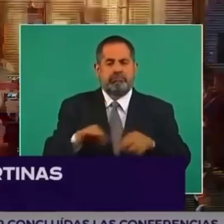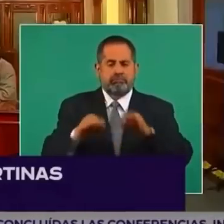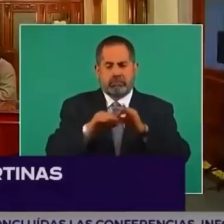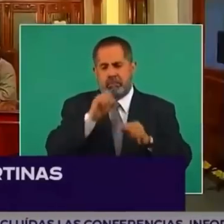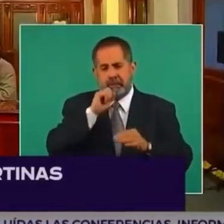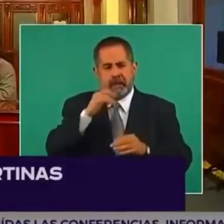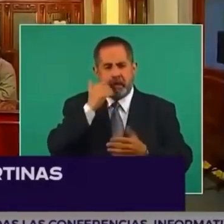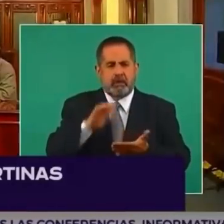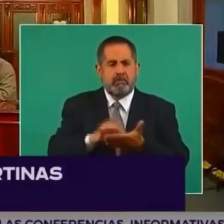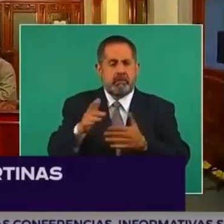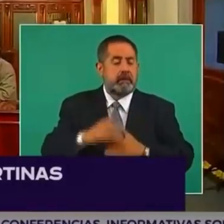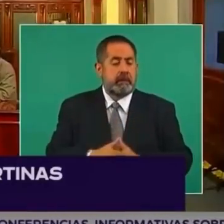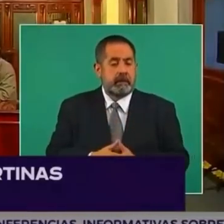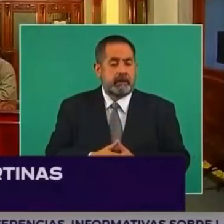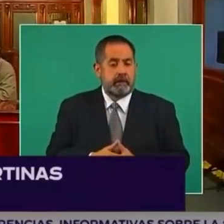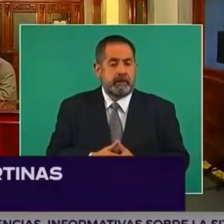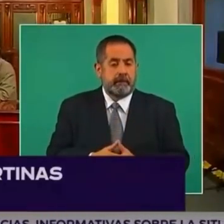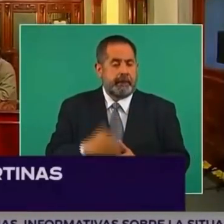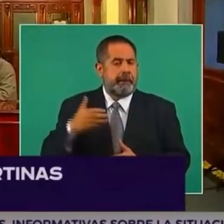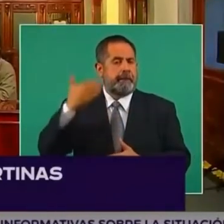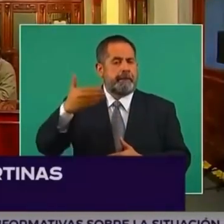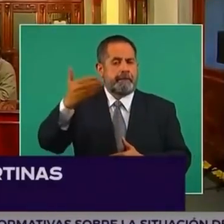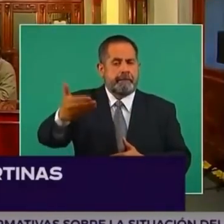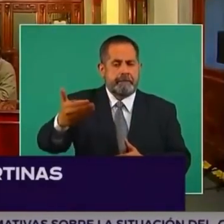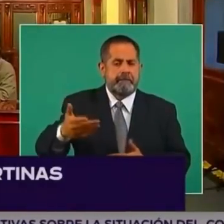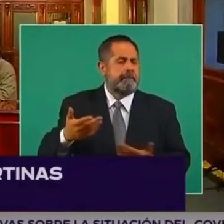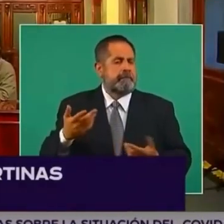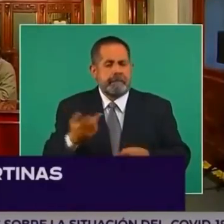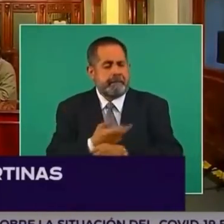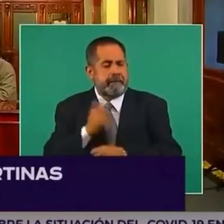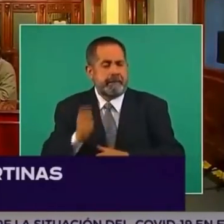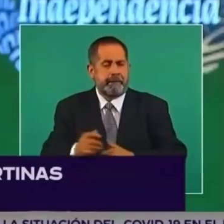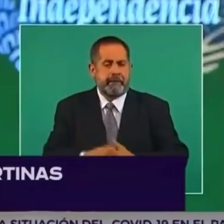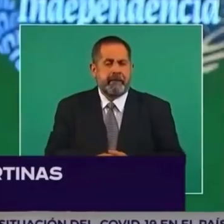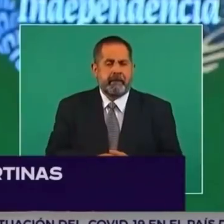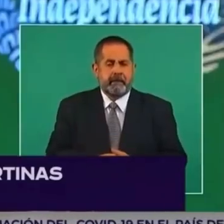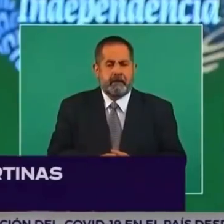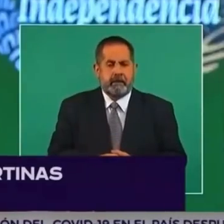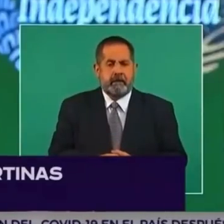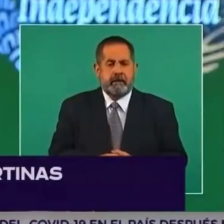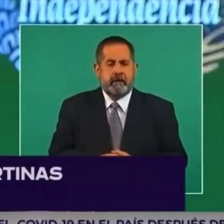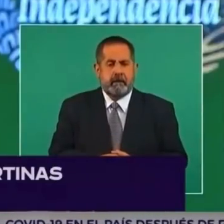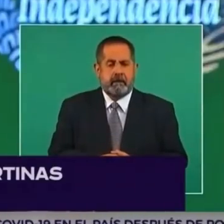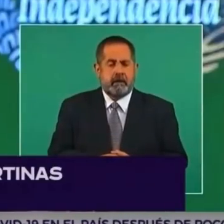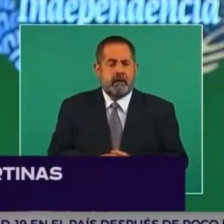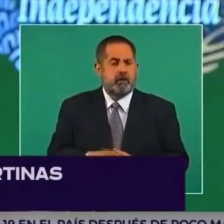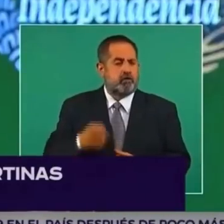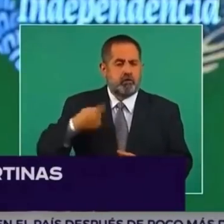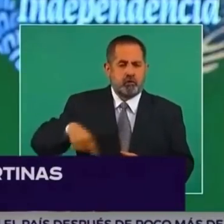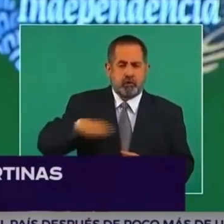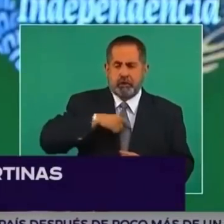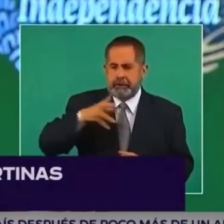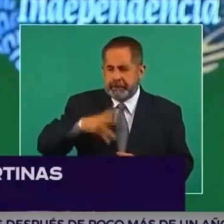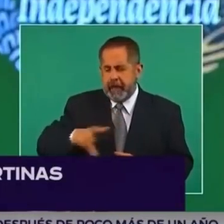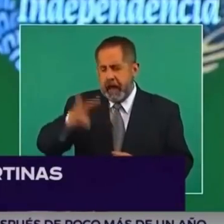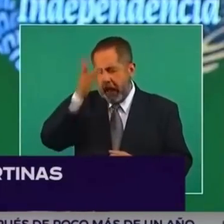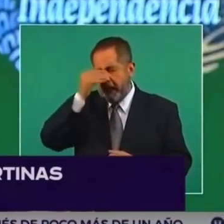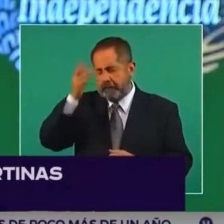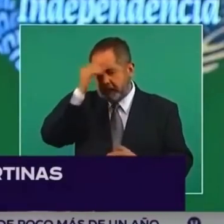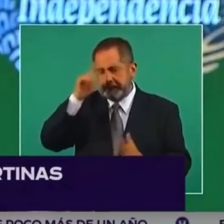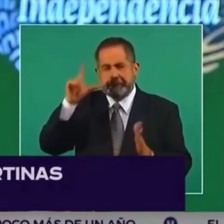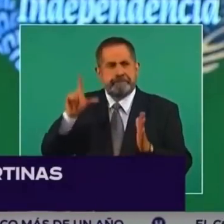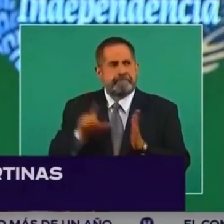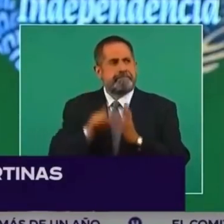información diaria. Y en los sitios donde hay problema, El gobernador de ese estado, la